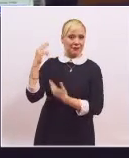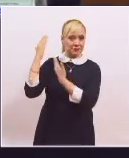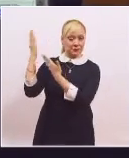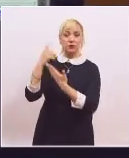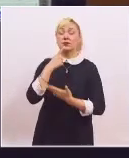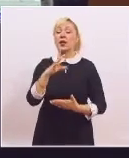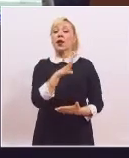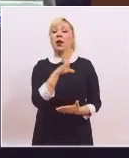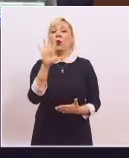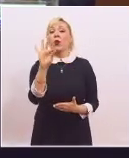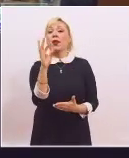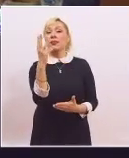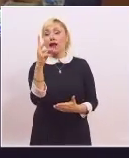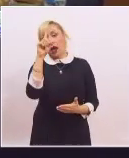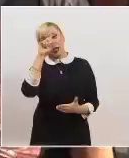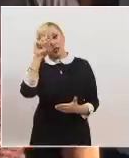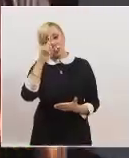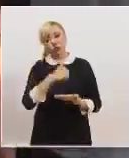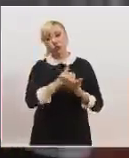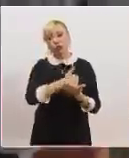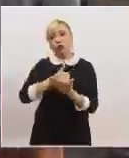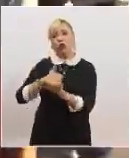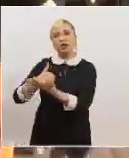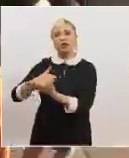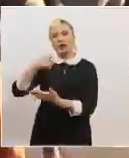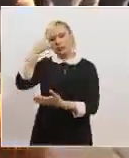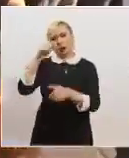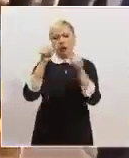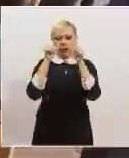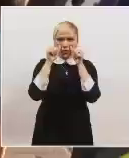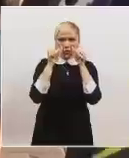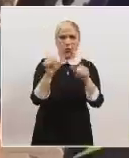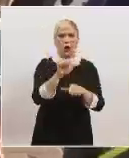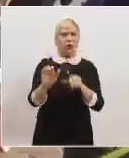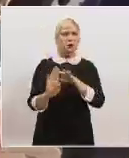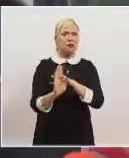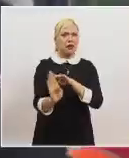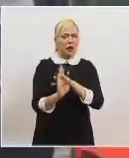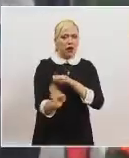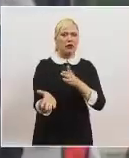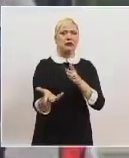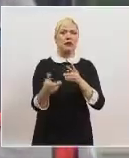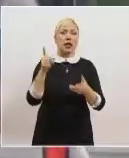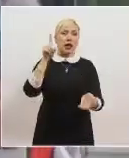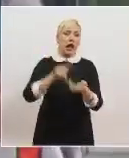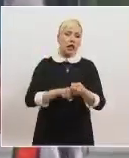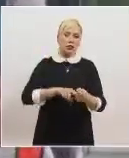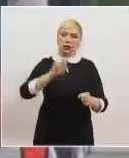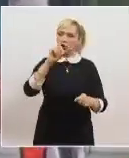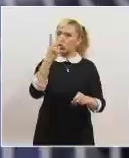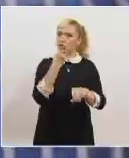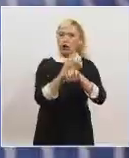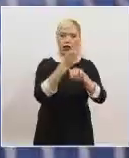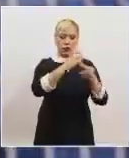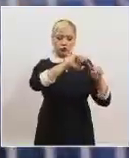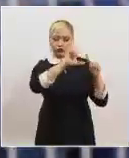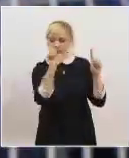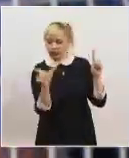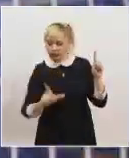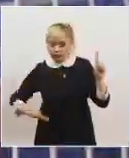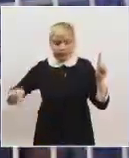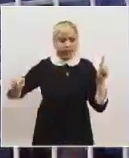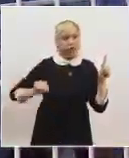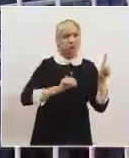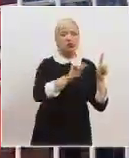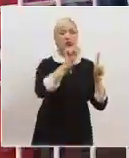con 43 asesores, esto para atender a personas en esa condición, distribuidos en todo el país. Aseguró que ante